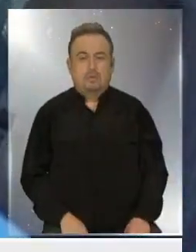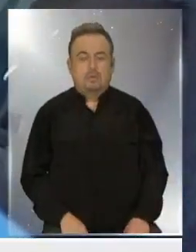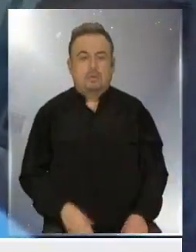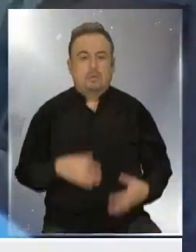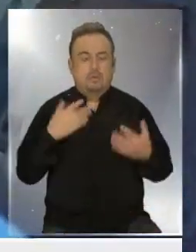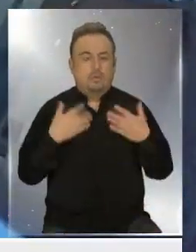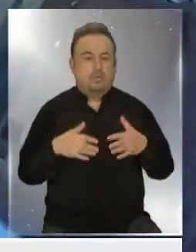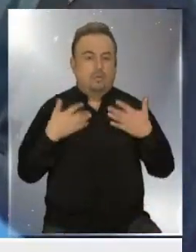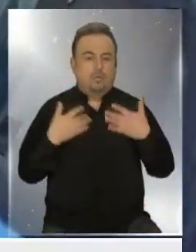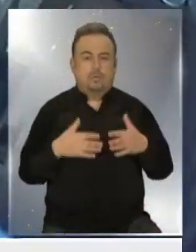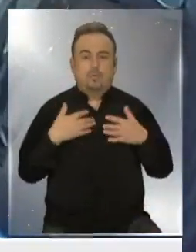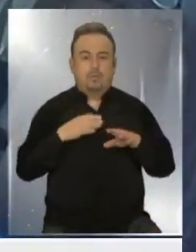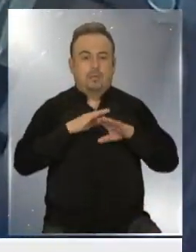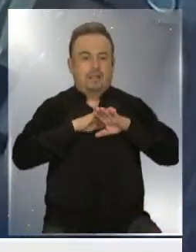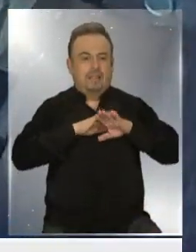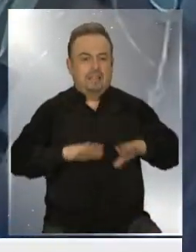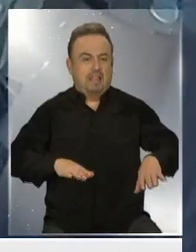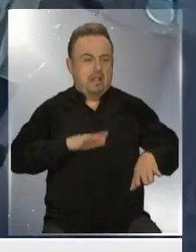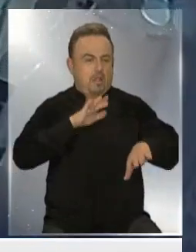Mira, no les pasó